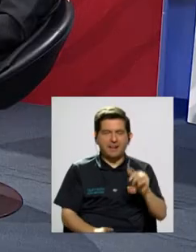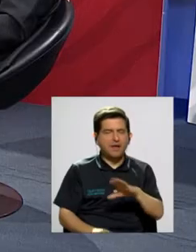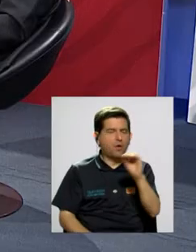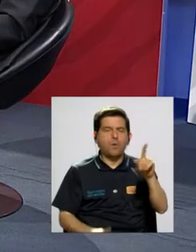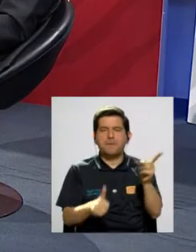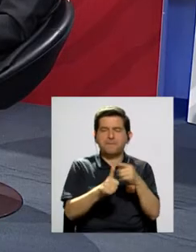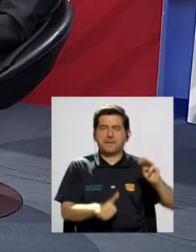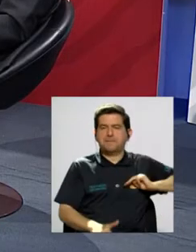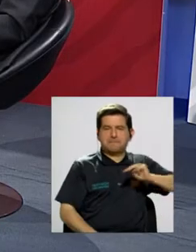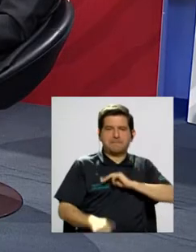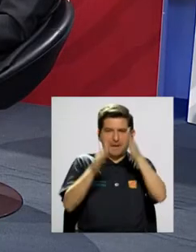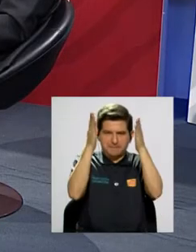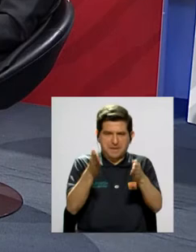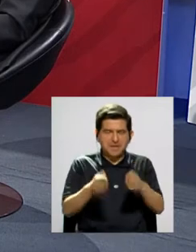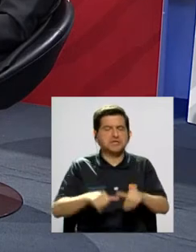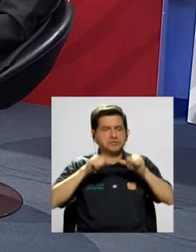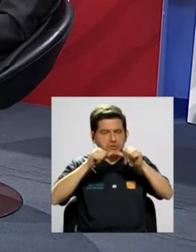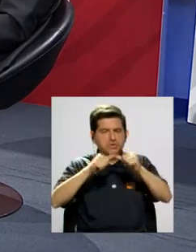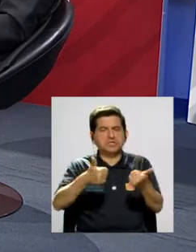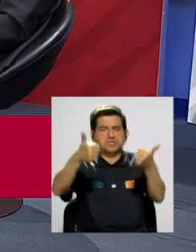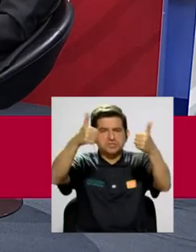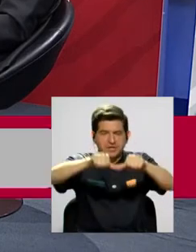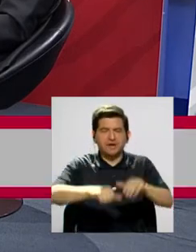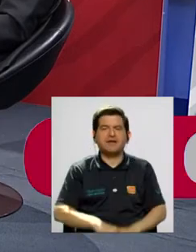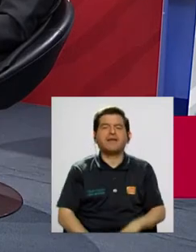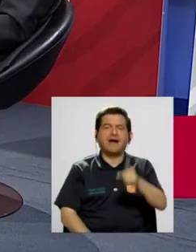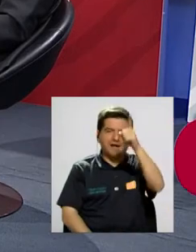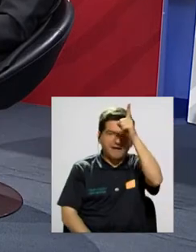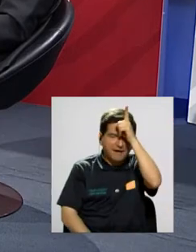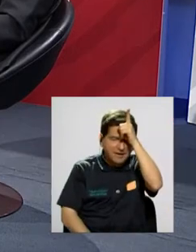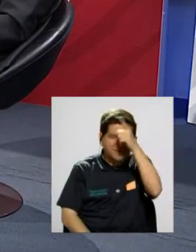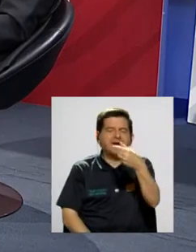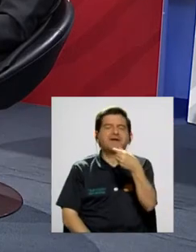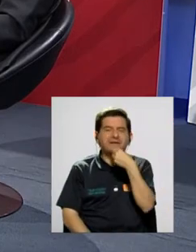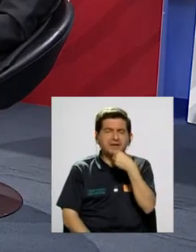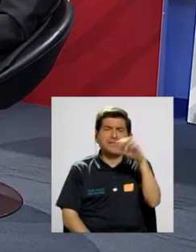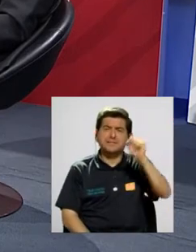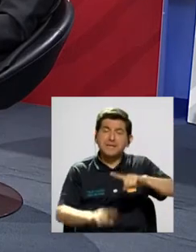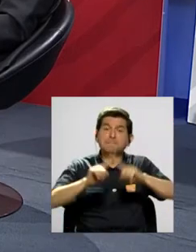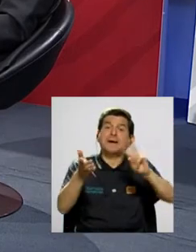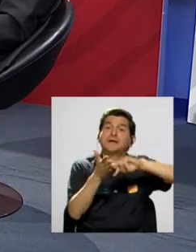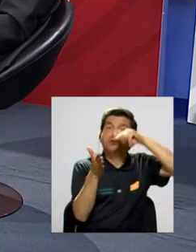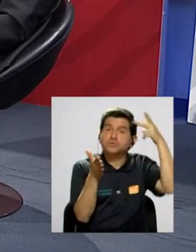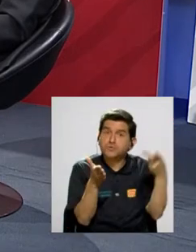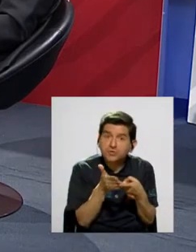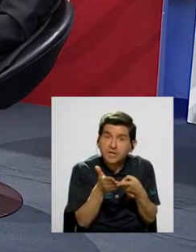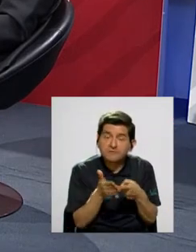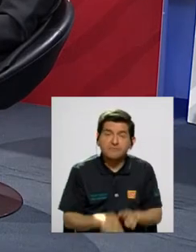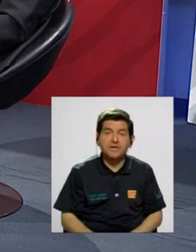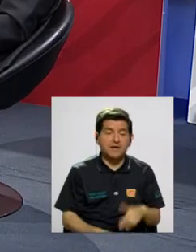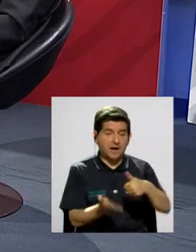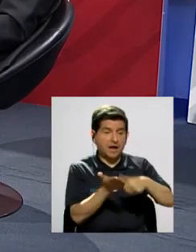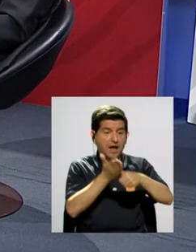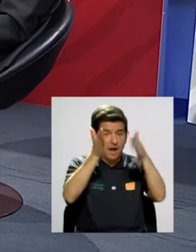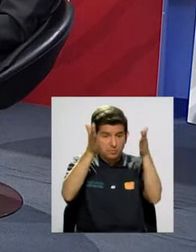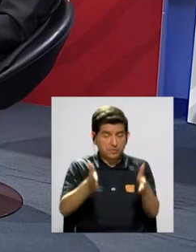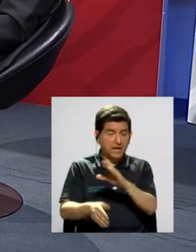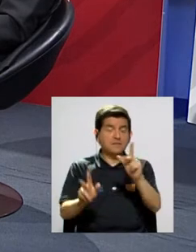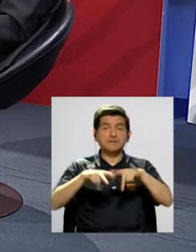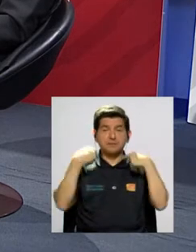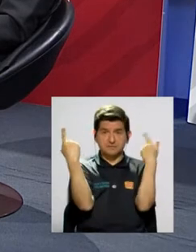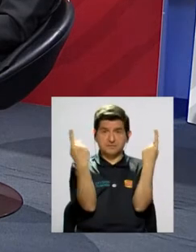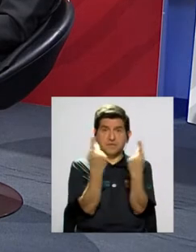tenemos un acuerdo y avanzamos hacia Alemania ahí. Alemania e Inglaterra ha sido tangible, eso es cierto. Claro, pero involucra para el electorado y para los